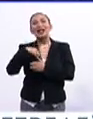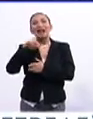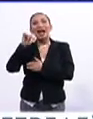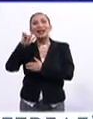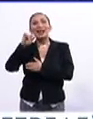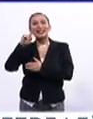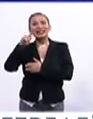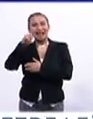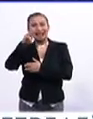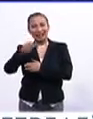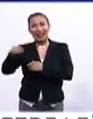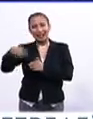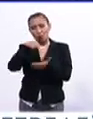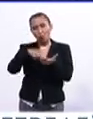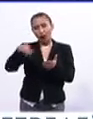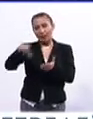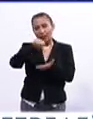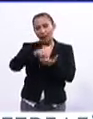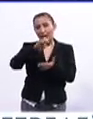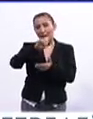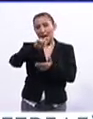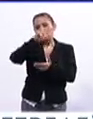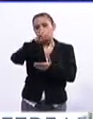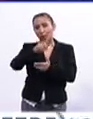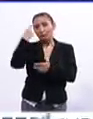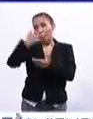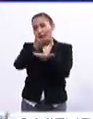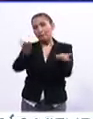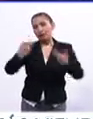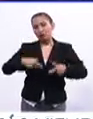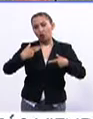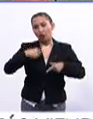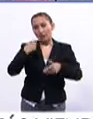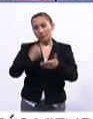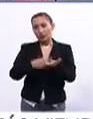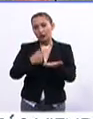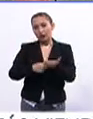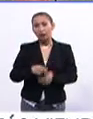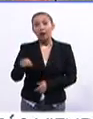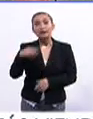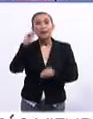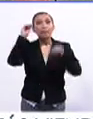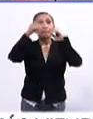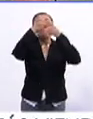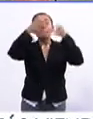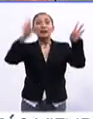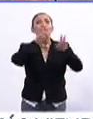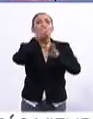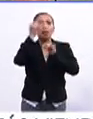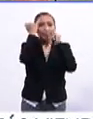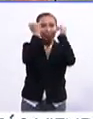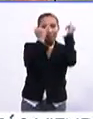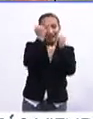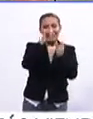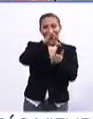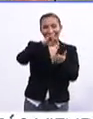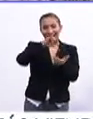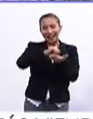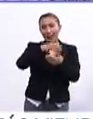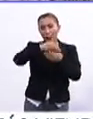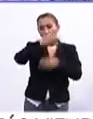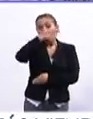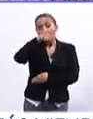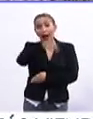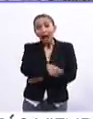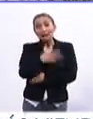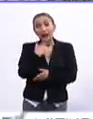Desastre aquí en las instalaciones de la Central de Abastos para la gente de la Central. Este mural fue resultado de la iniciativa de Central de Muros, que